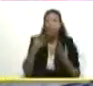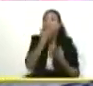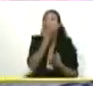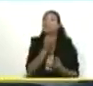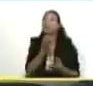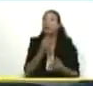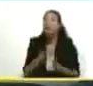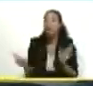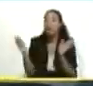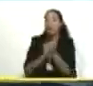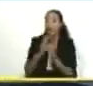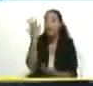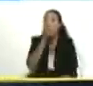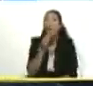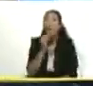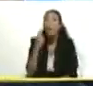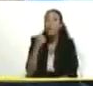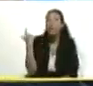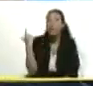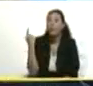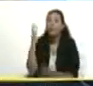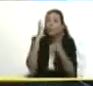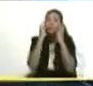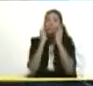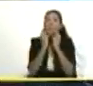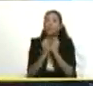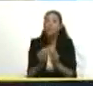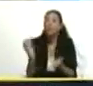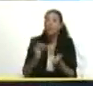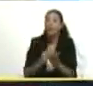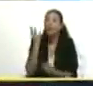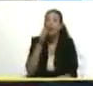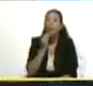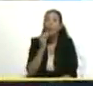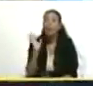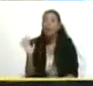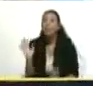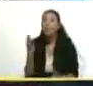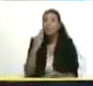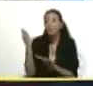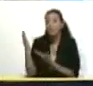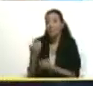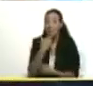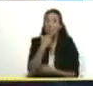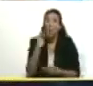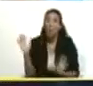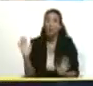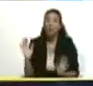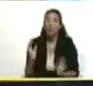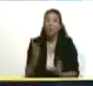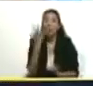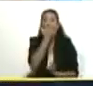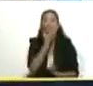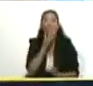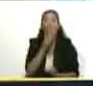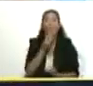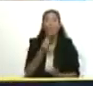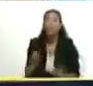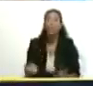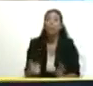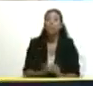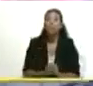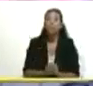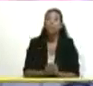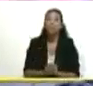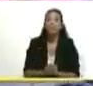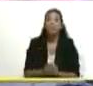se está desarrollando. ¿Verdad, Escalona? Mira, mira. Pronto lo veremos como Numa, con su barbita de